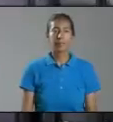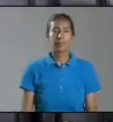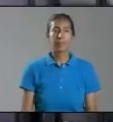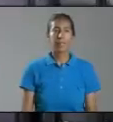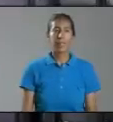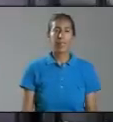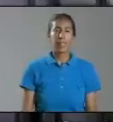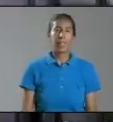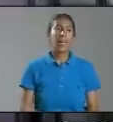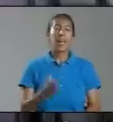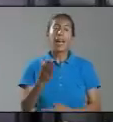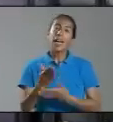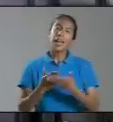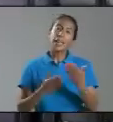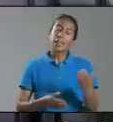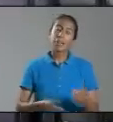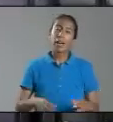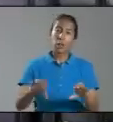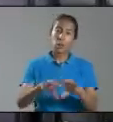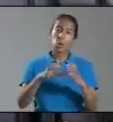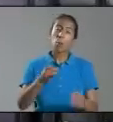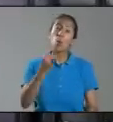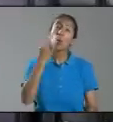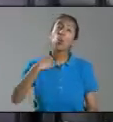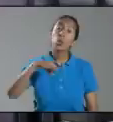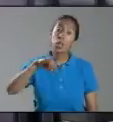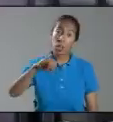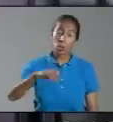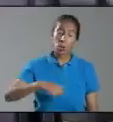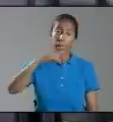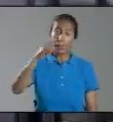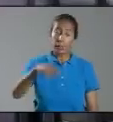Iba como un judío, pero estaba en el desierto. Yo me imagino que